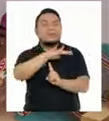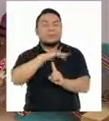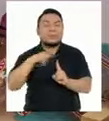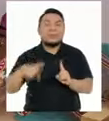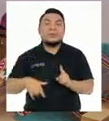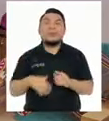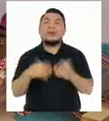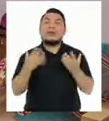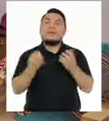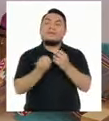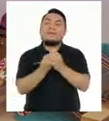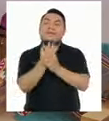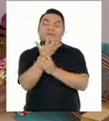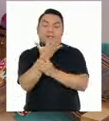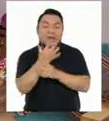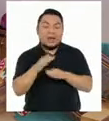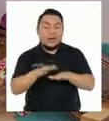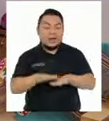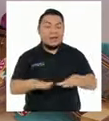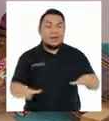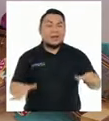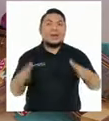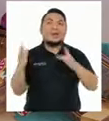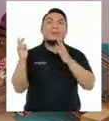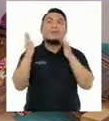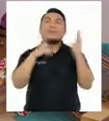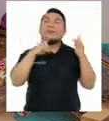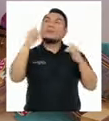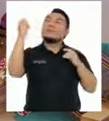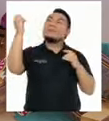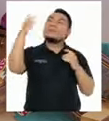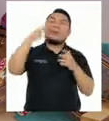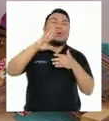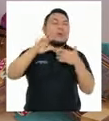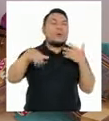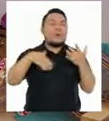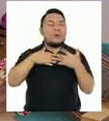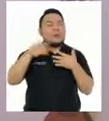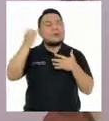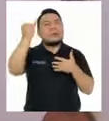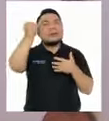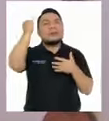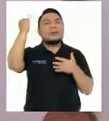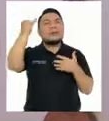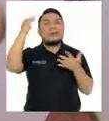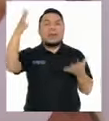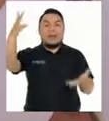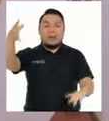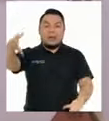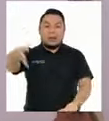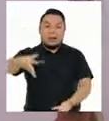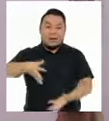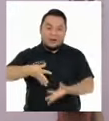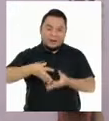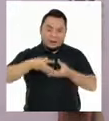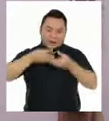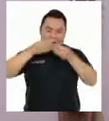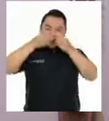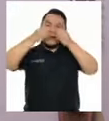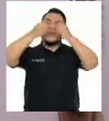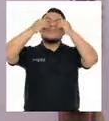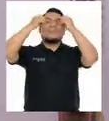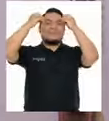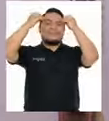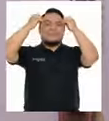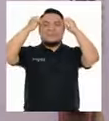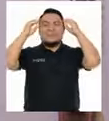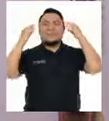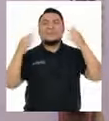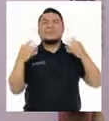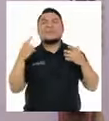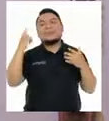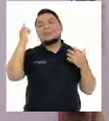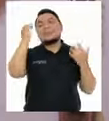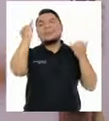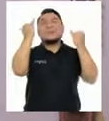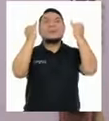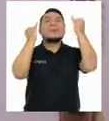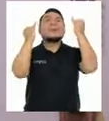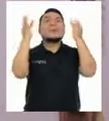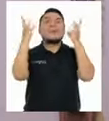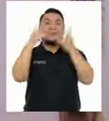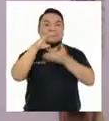Flores, tierra, árboles, aire, sol, nubes. Y que los llevamos sobre nuestra cabeza y nos bañamos con